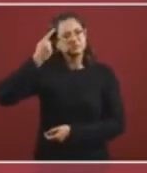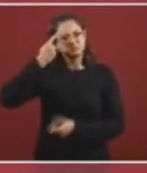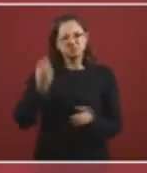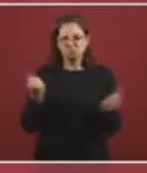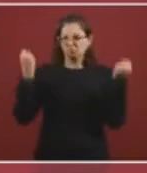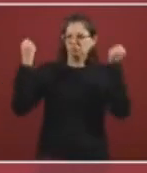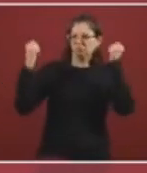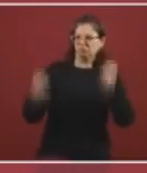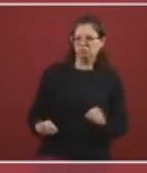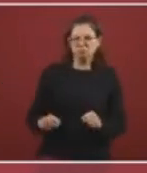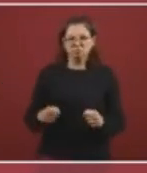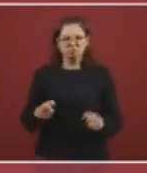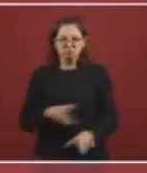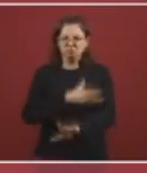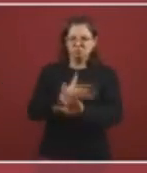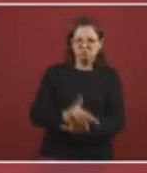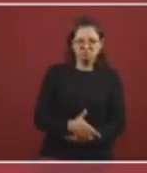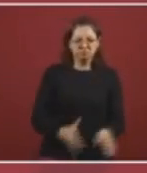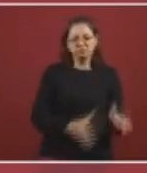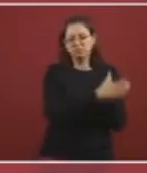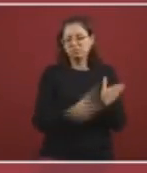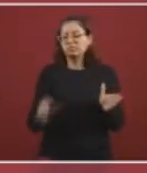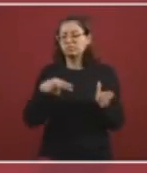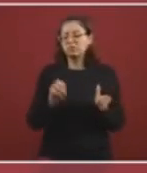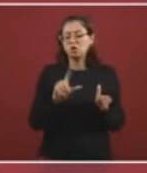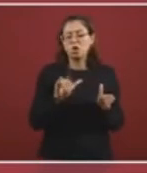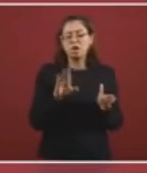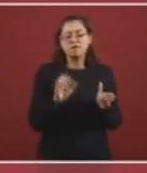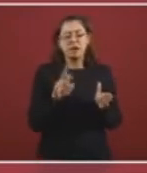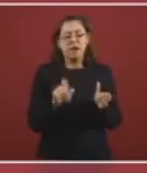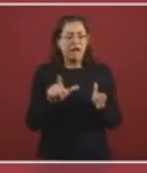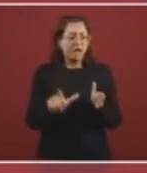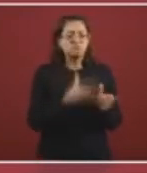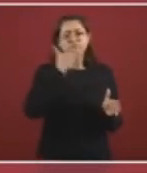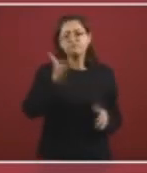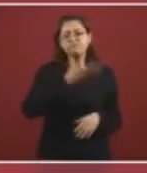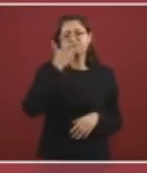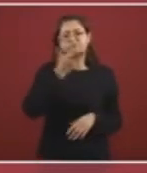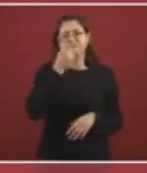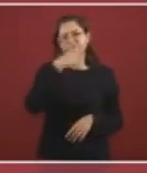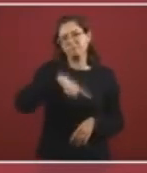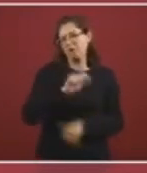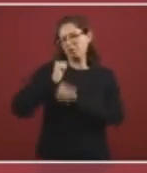autoritario, reaccionario, durante el periodo neoliberal, además arriba